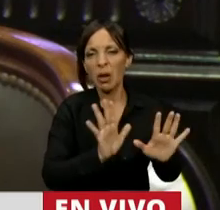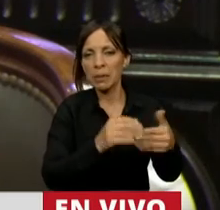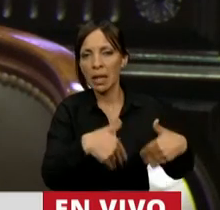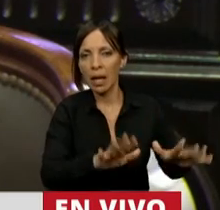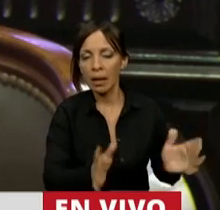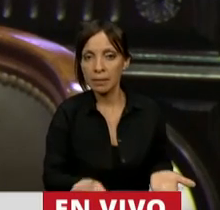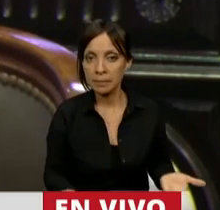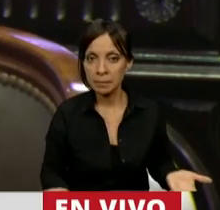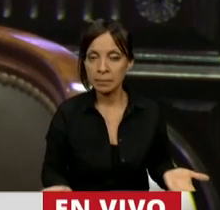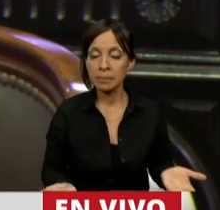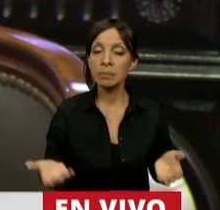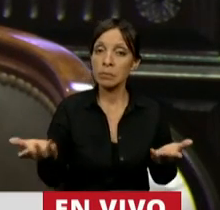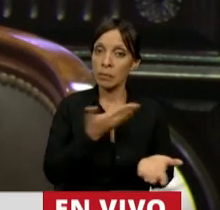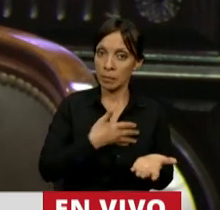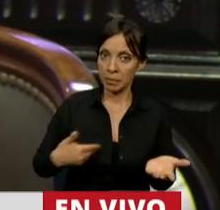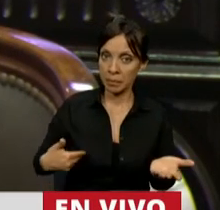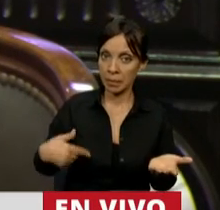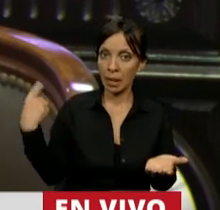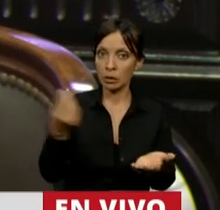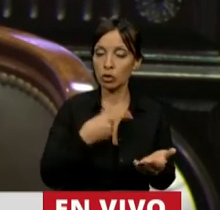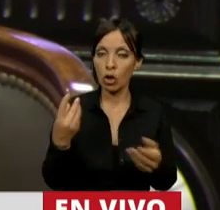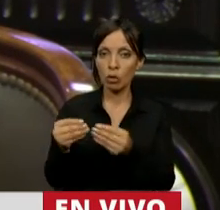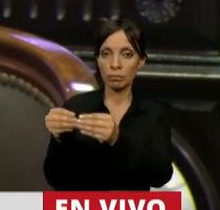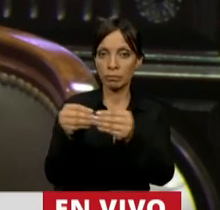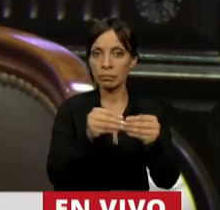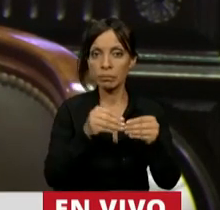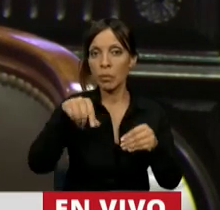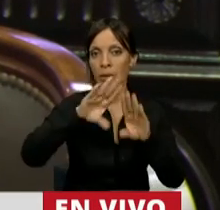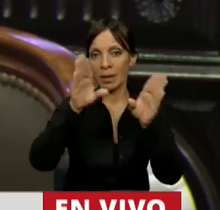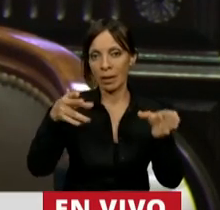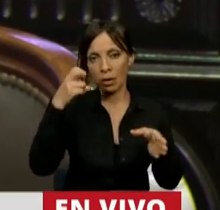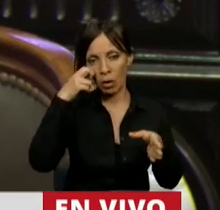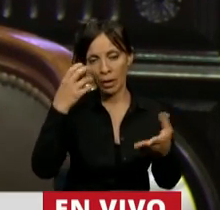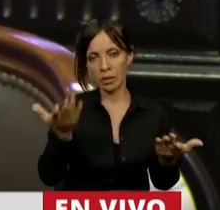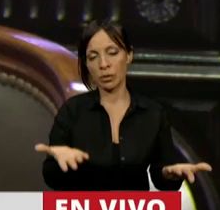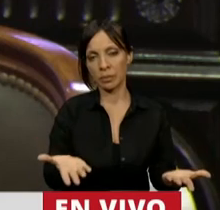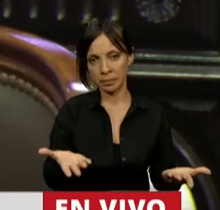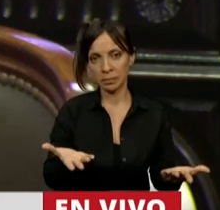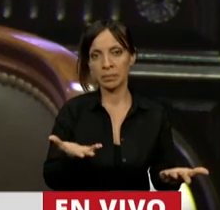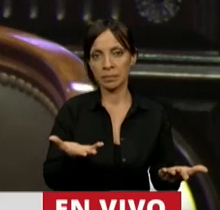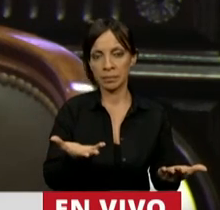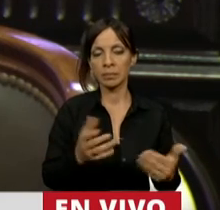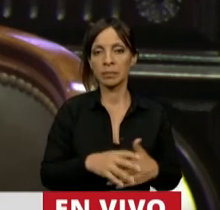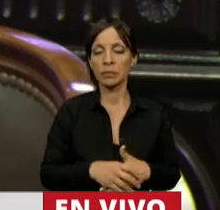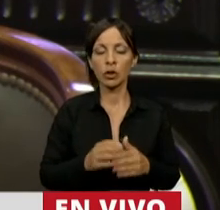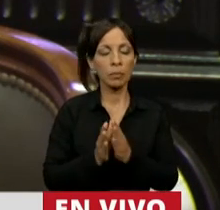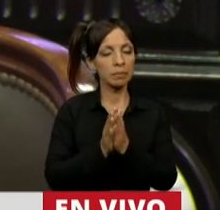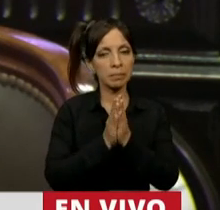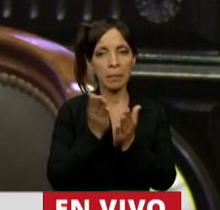Señor presidente y a todos los colegas de esta Cámara, de este honorable Congreso, les